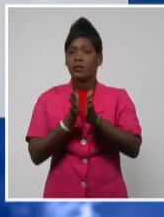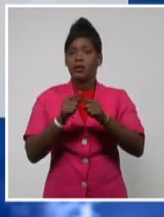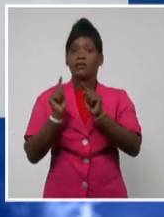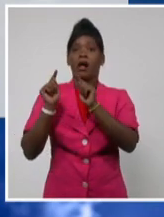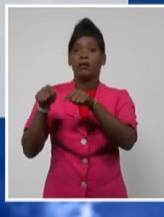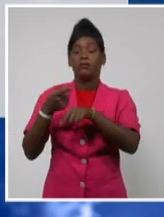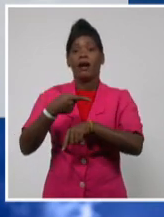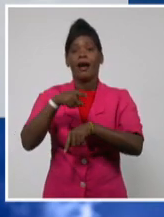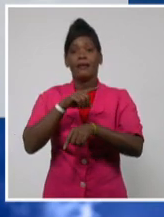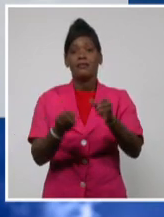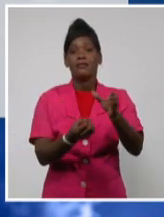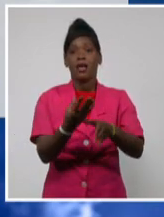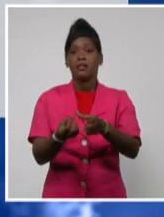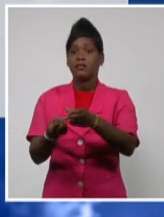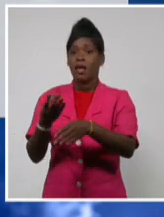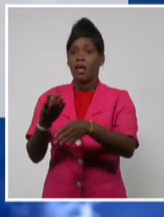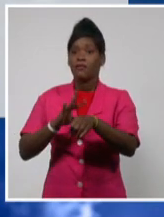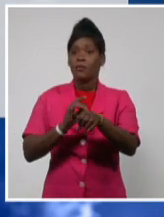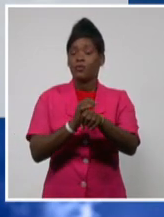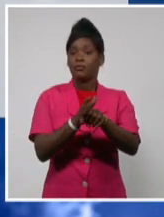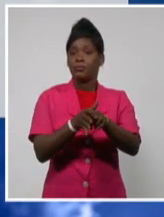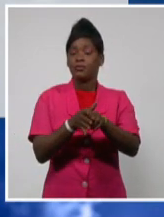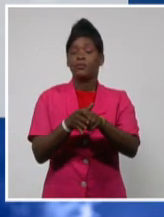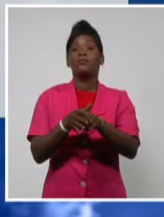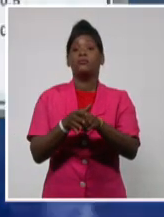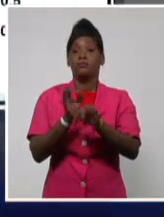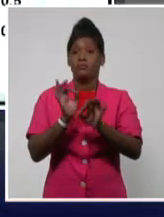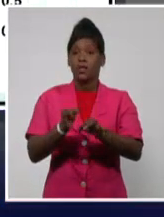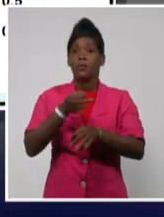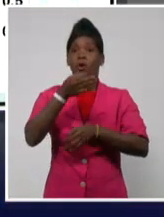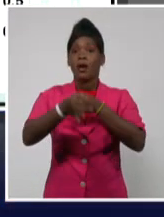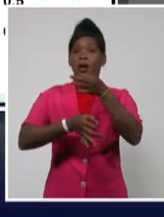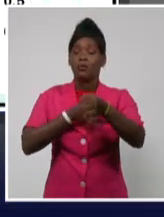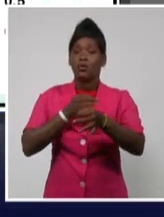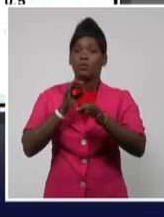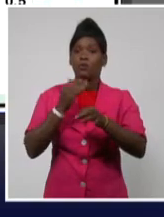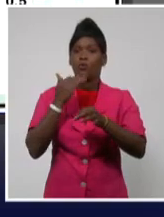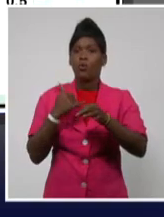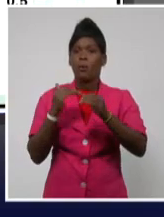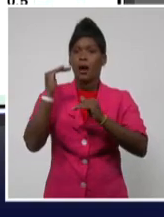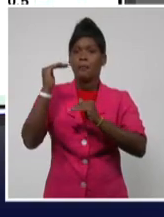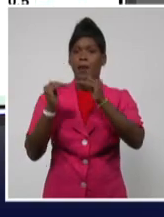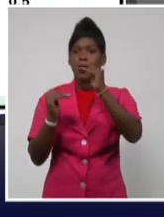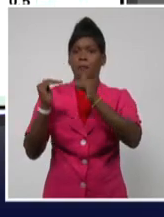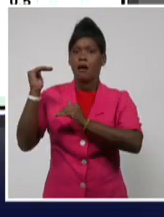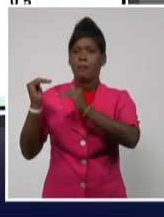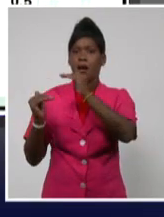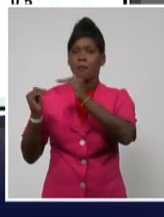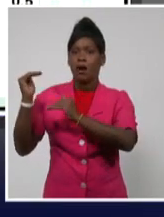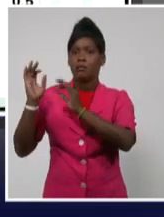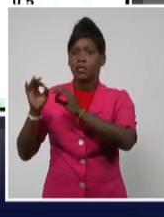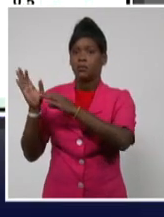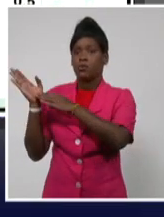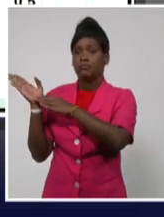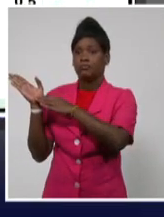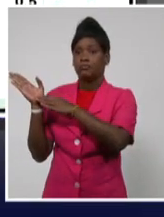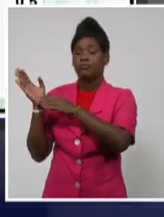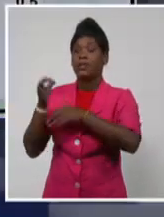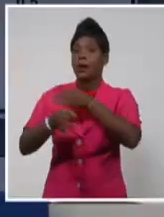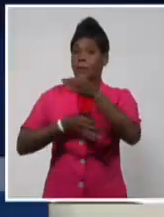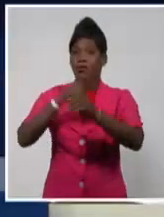día de ayer. Igualmente, el experto mostró el comportamiento de la letalidad desde el inicio de la epidemia y aseguró que en